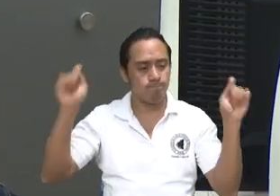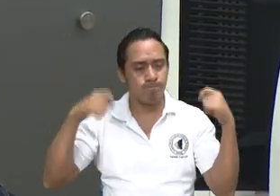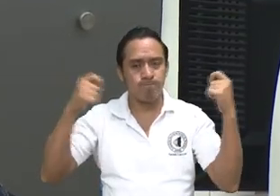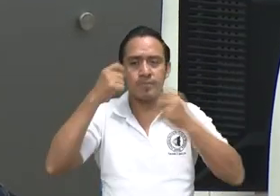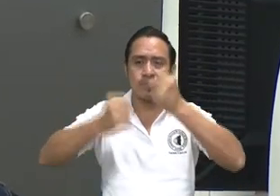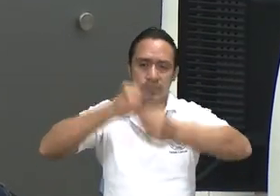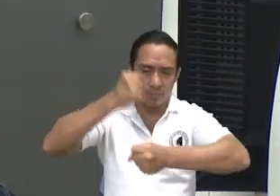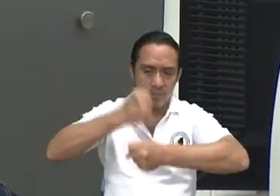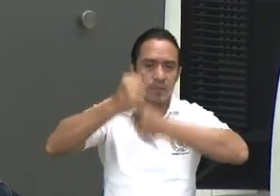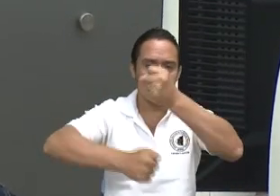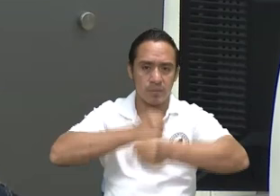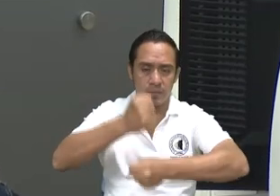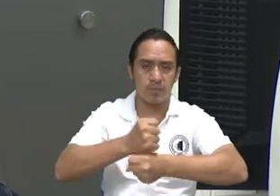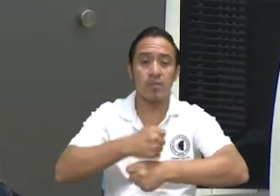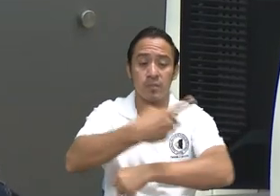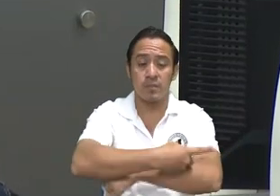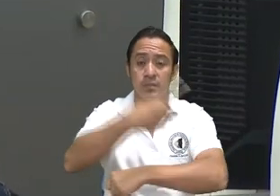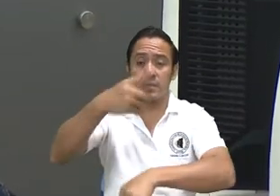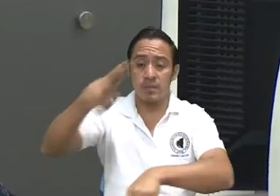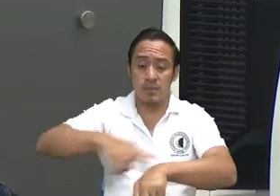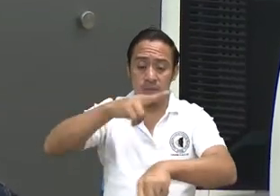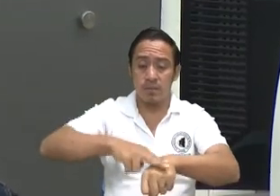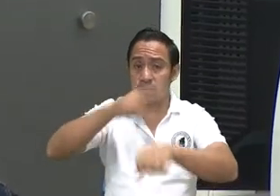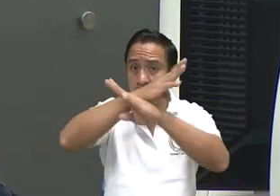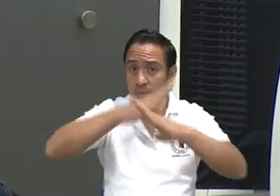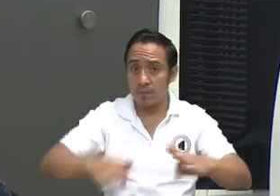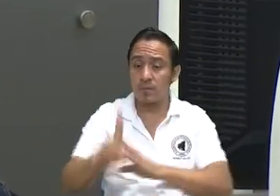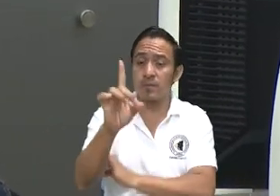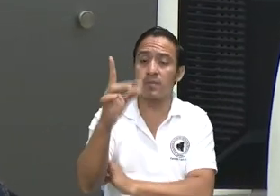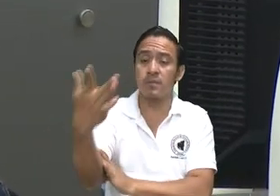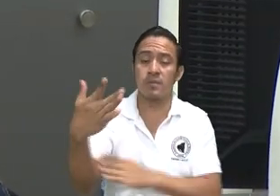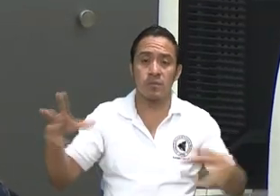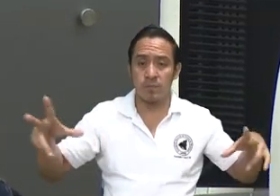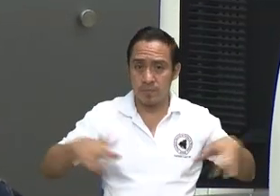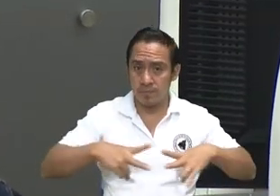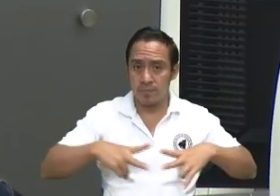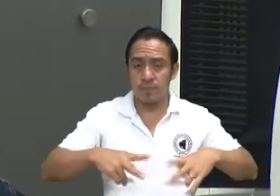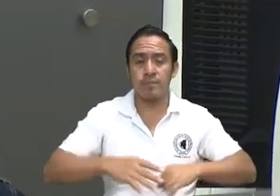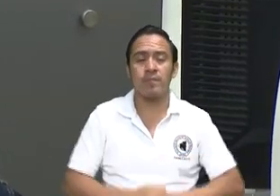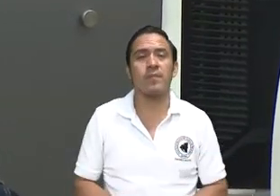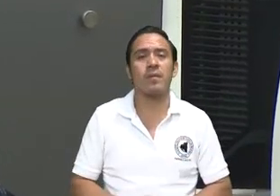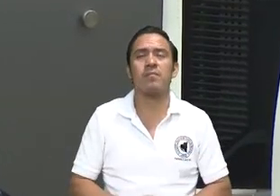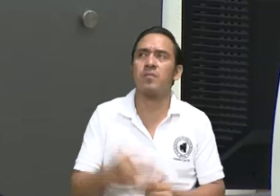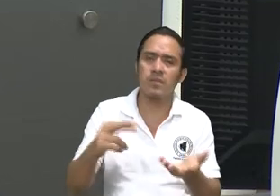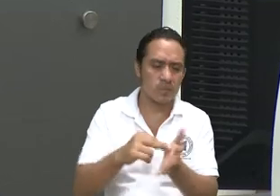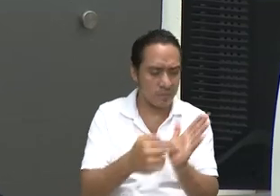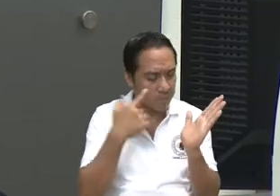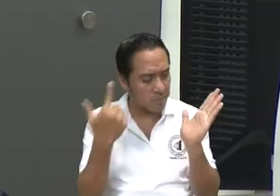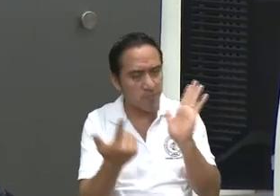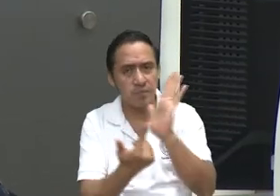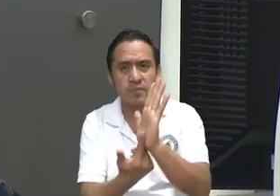año con año el Día Nacional de la Paz, el 19 de abril, dejamos demostrado al